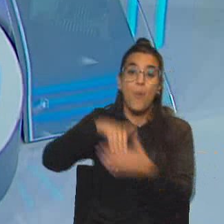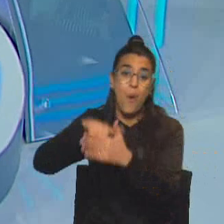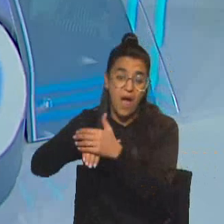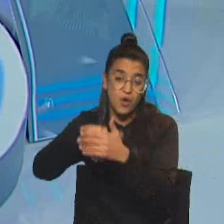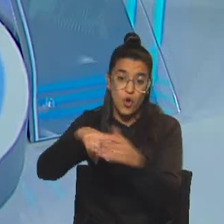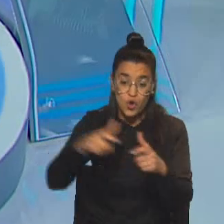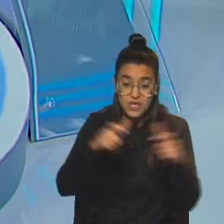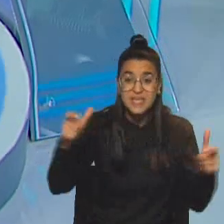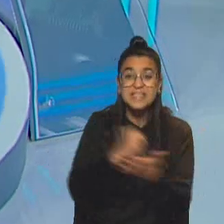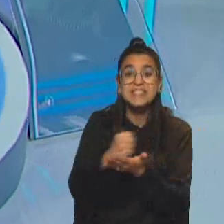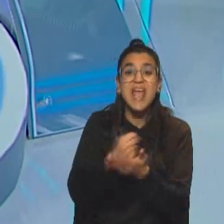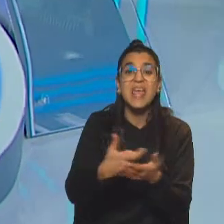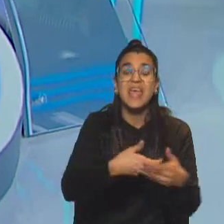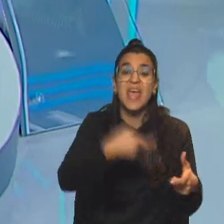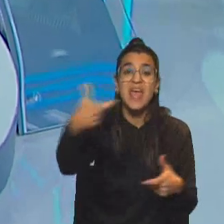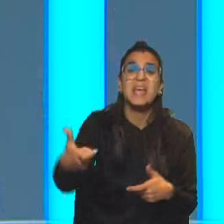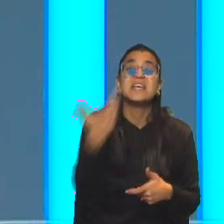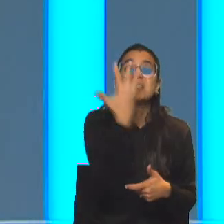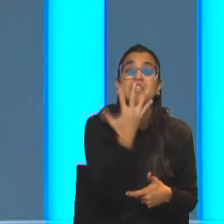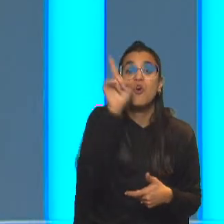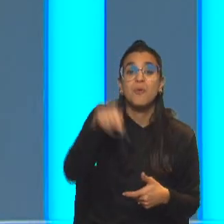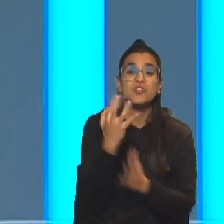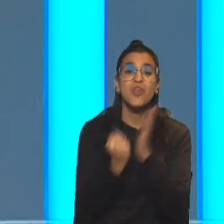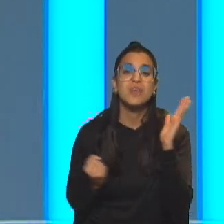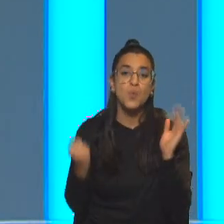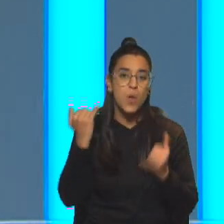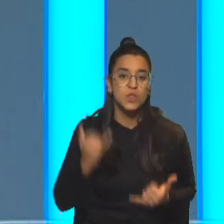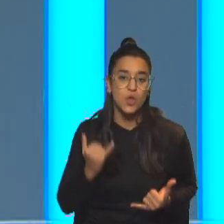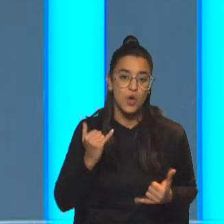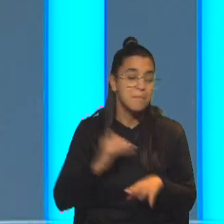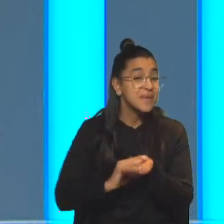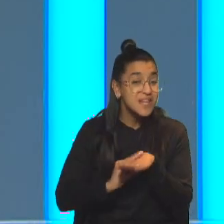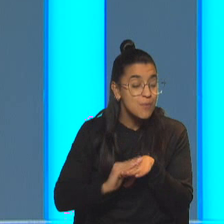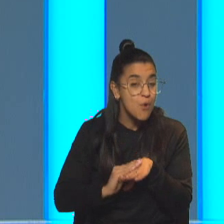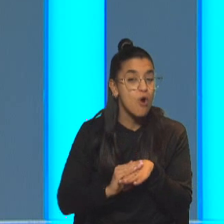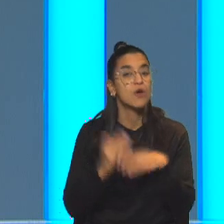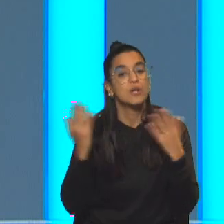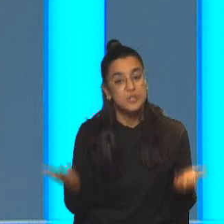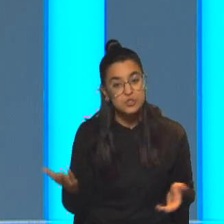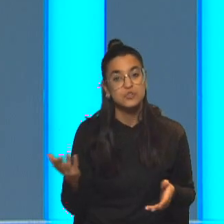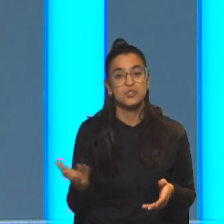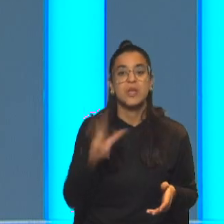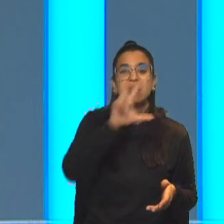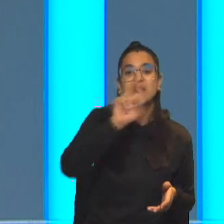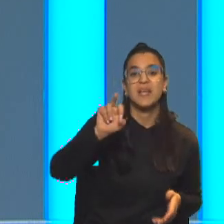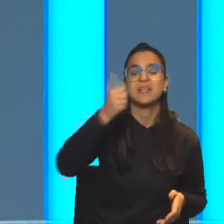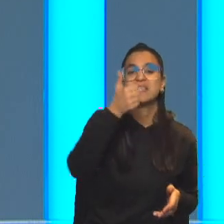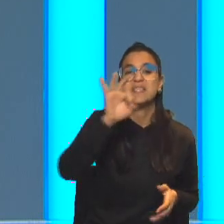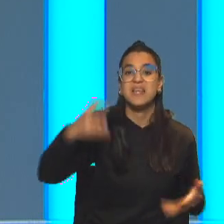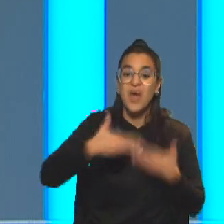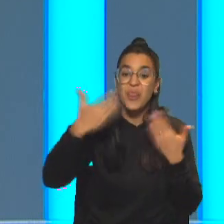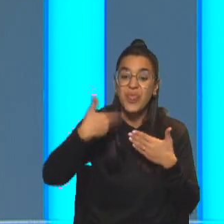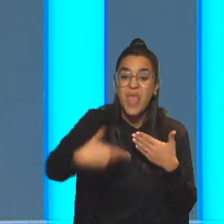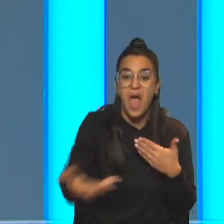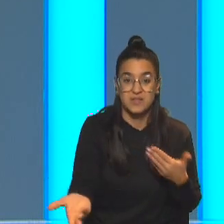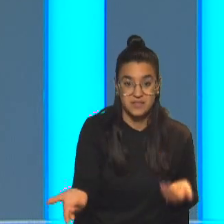vender un cheque, está hablando de un 5% de descuento, como mínimo. Entonces, a 30, 60 días.